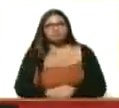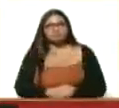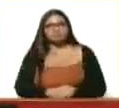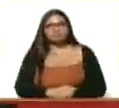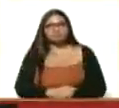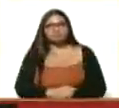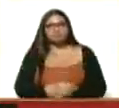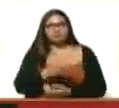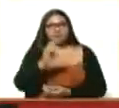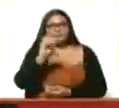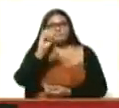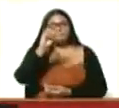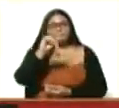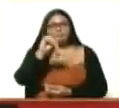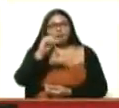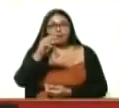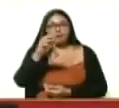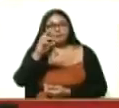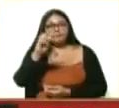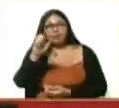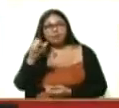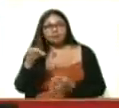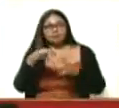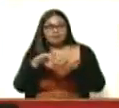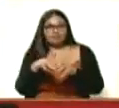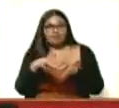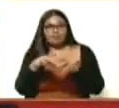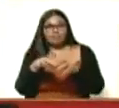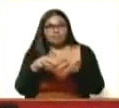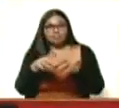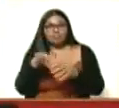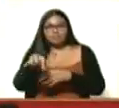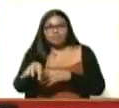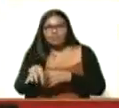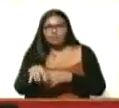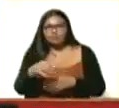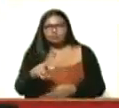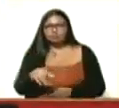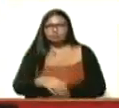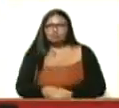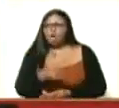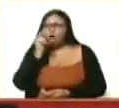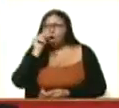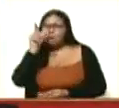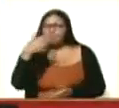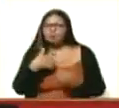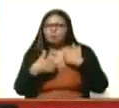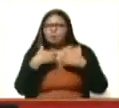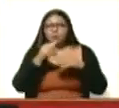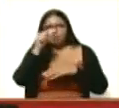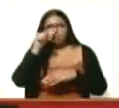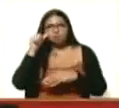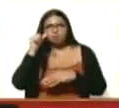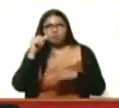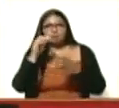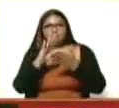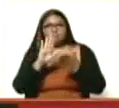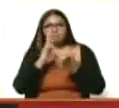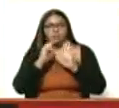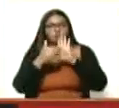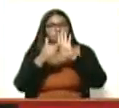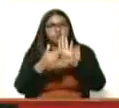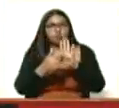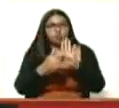Pompeo, que era el, canciller, secretario de Estado, Pompeo está preocupado porque Alex Saab mostró pasaporte diplomático de